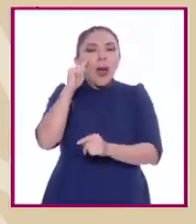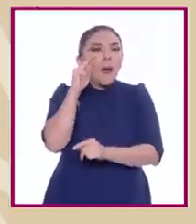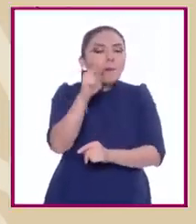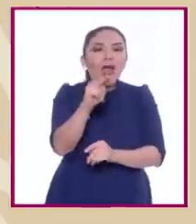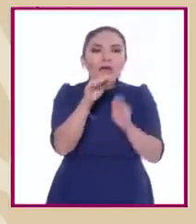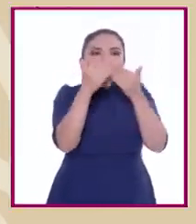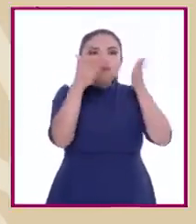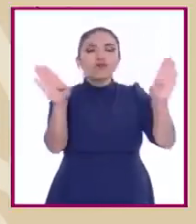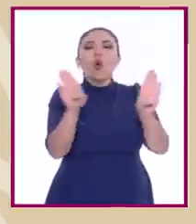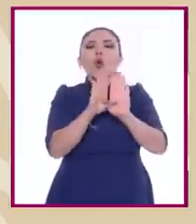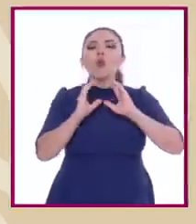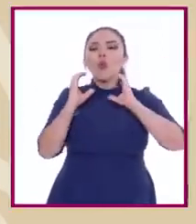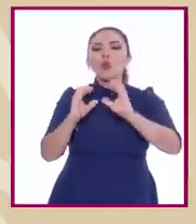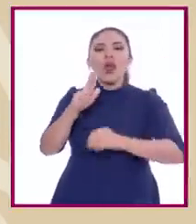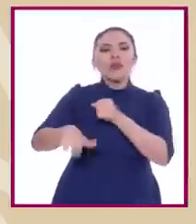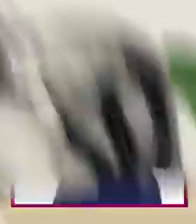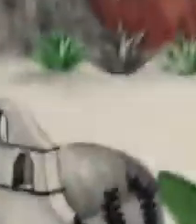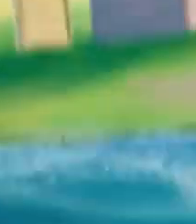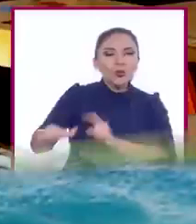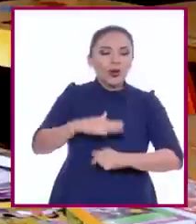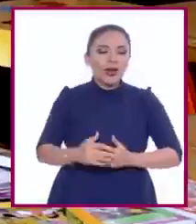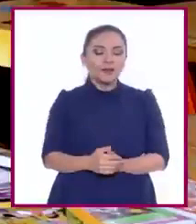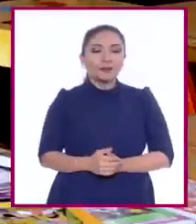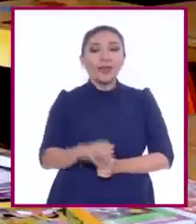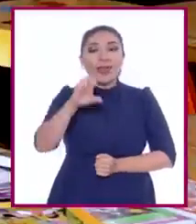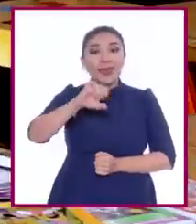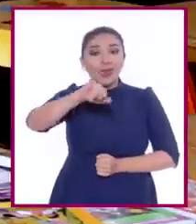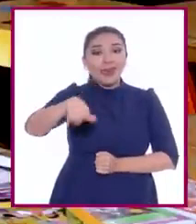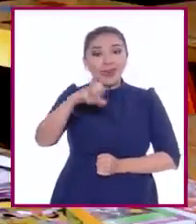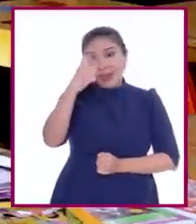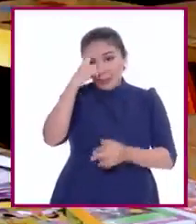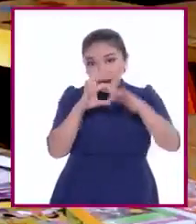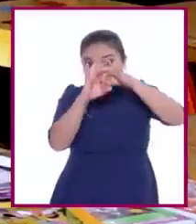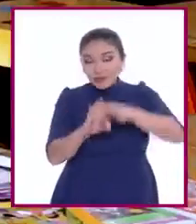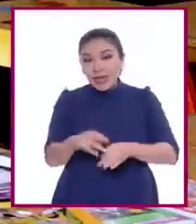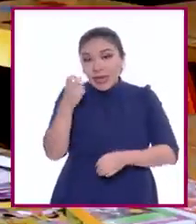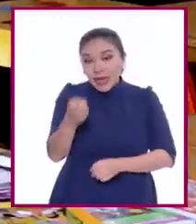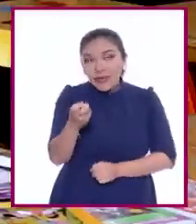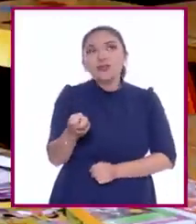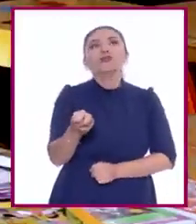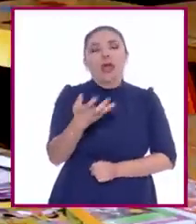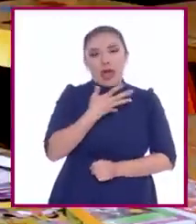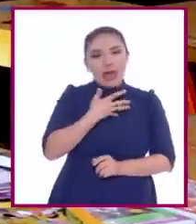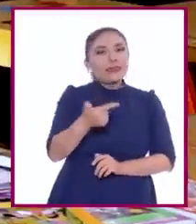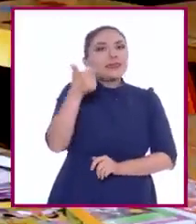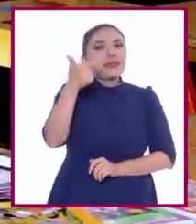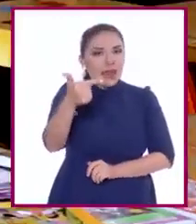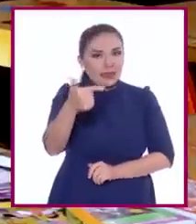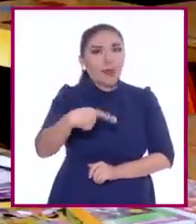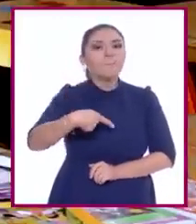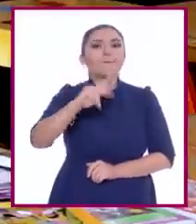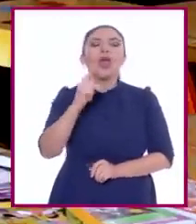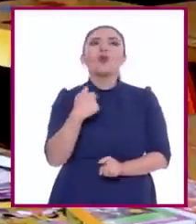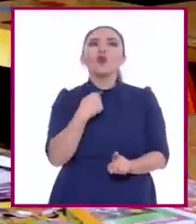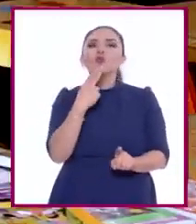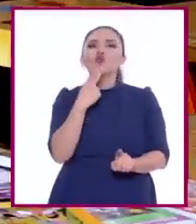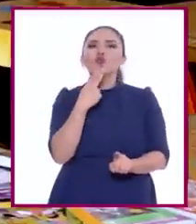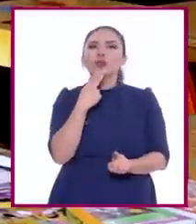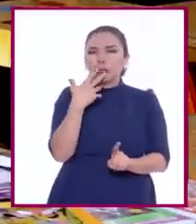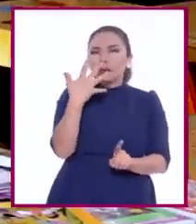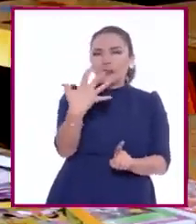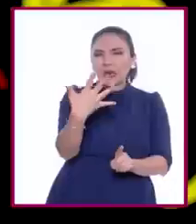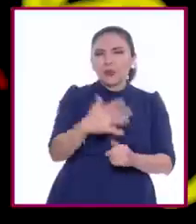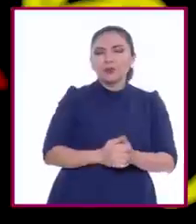y mirar cómo conservar esta naturaleza. Los ejes articuladores que están presentes, de hecho, pues son 7, pero yo